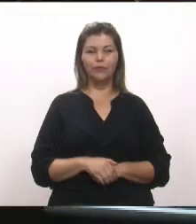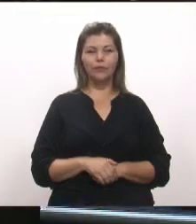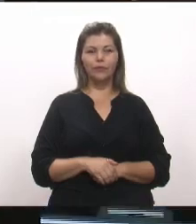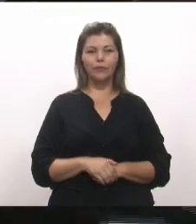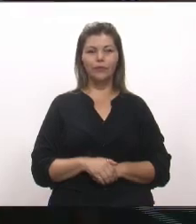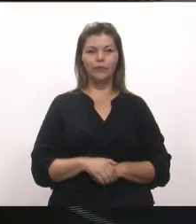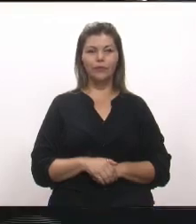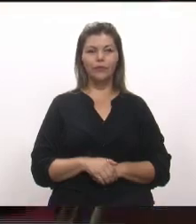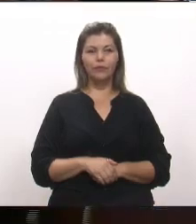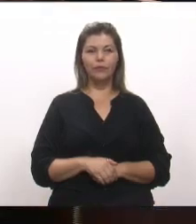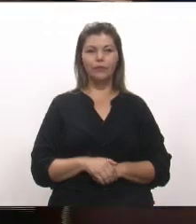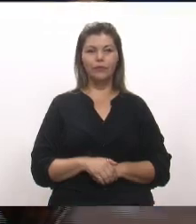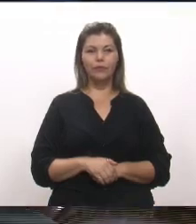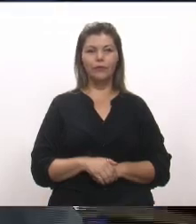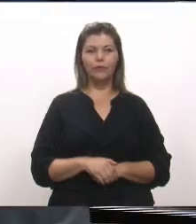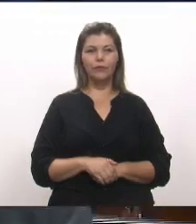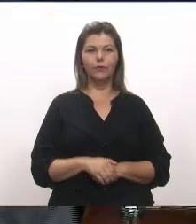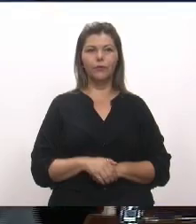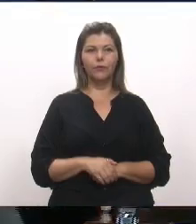¿Quién está anotado? No.